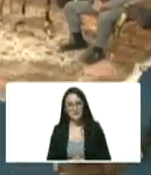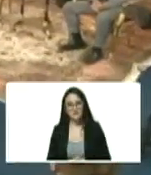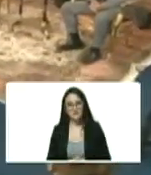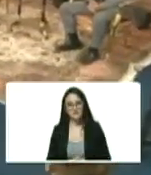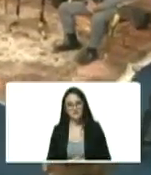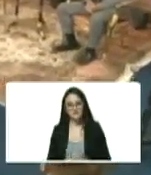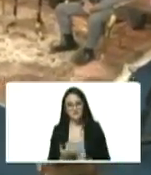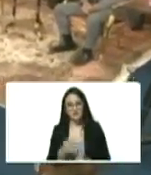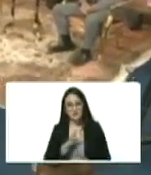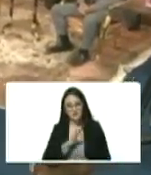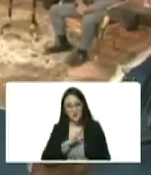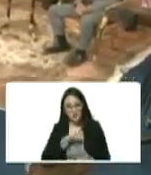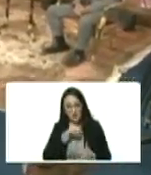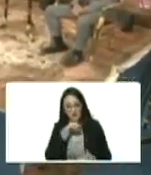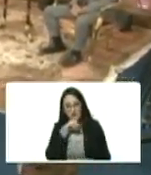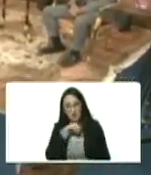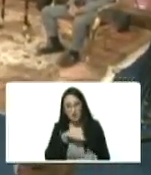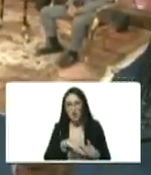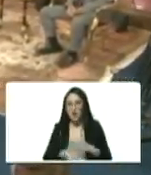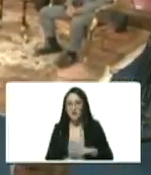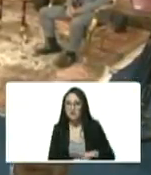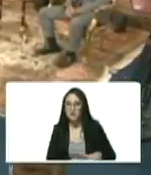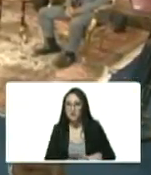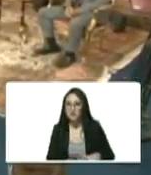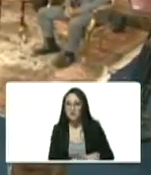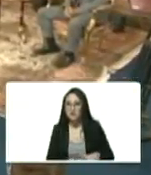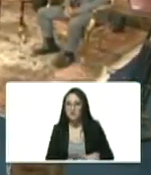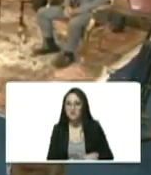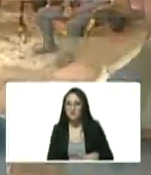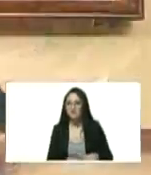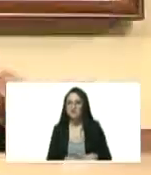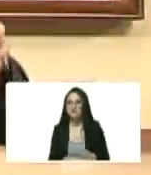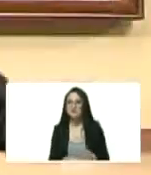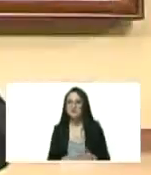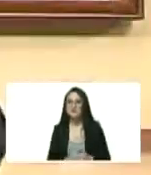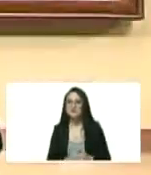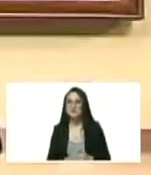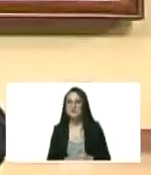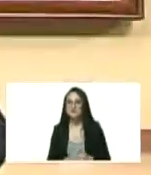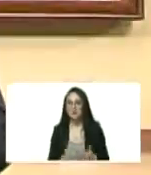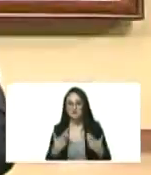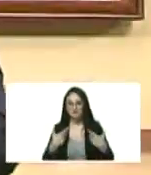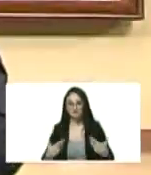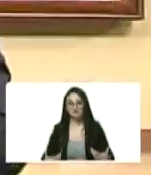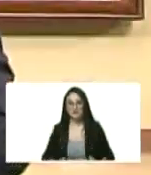por ir a nuestras raíces, de nuestro ritmo, de nuestro ser,